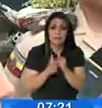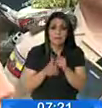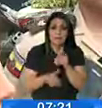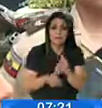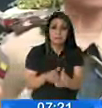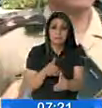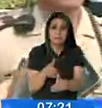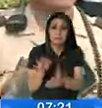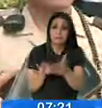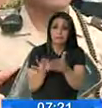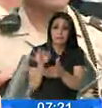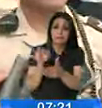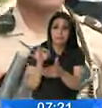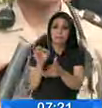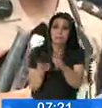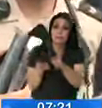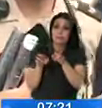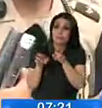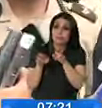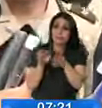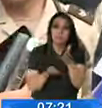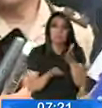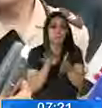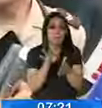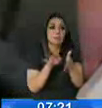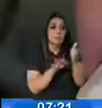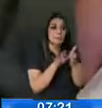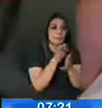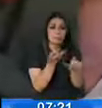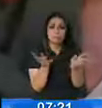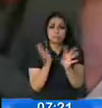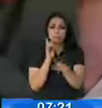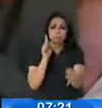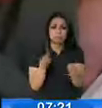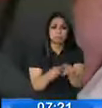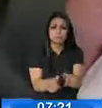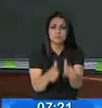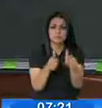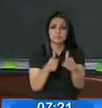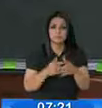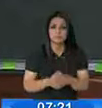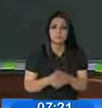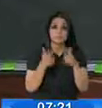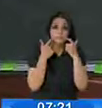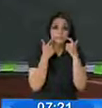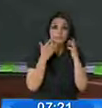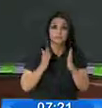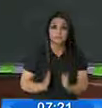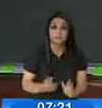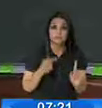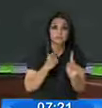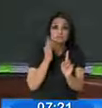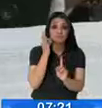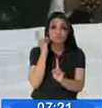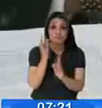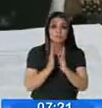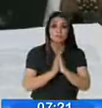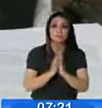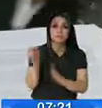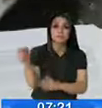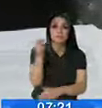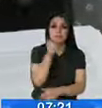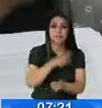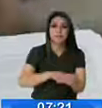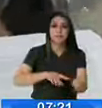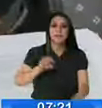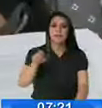su autorización conjunta y simultánea. Se confirmó además que la fiscal Moreno también ha solicitado la comparecencia de los